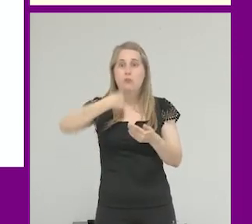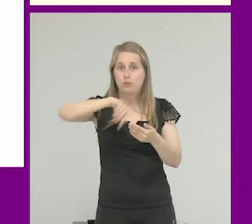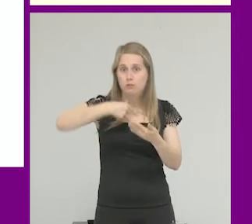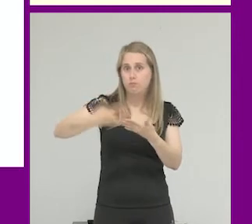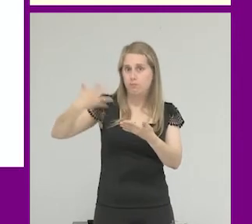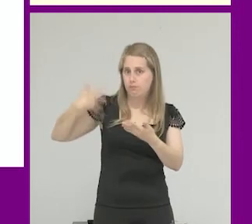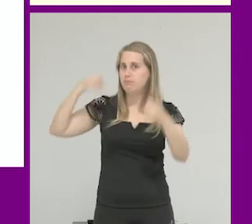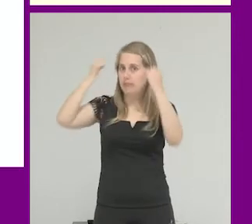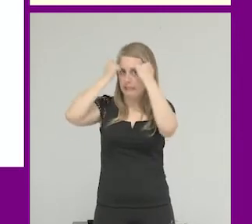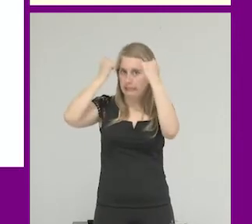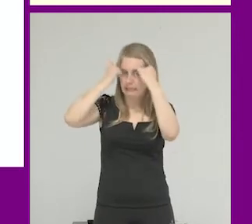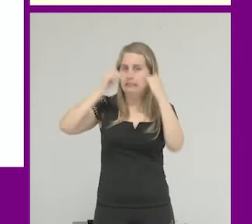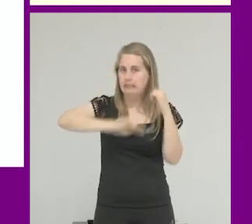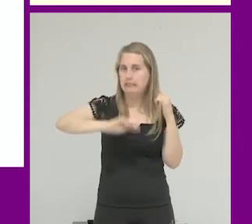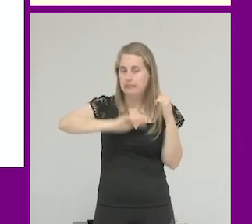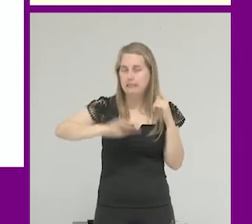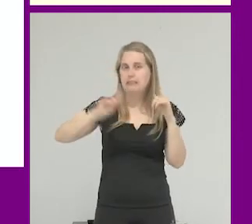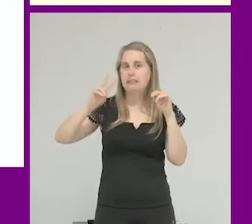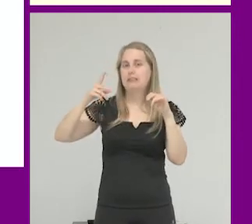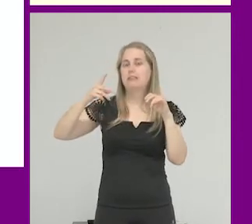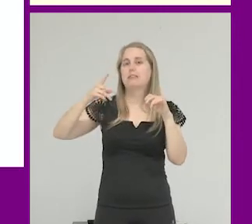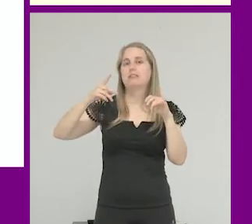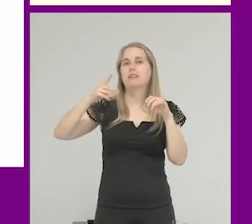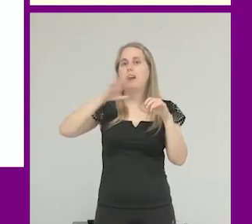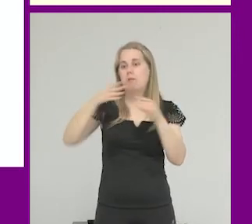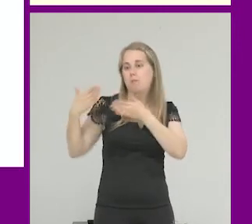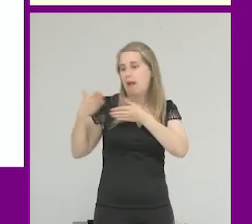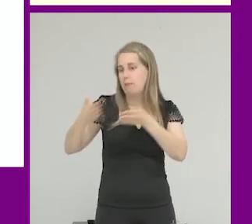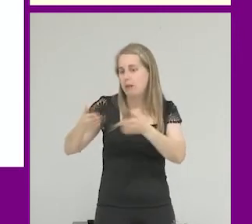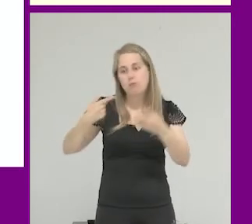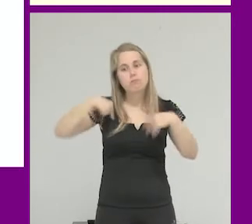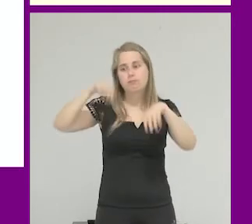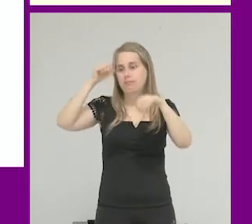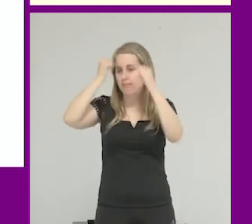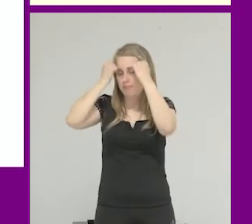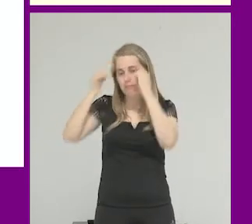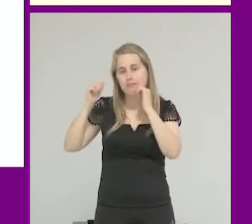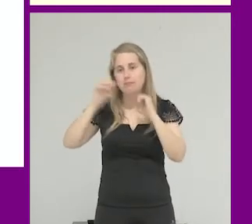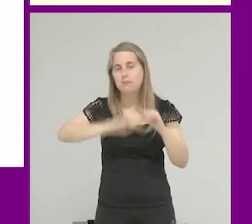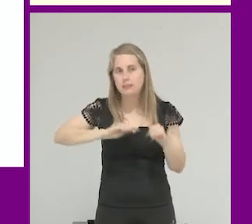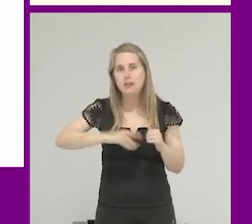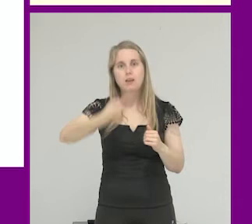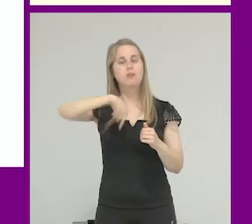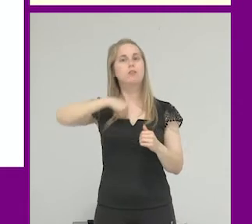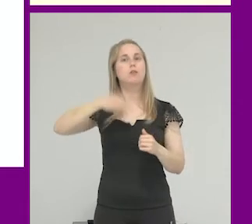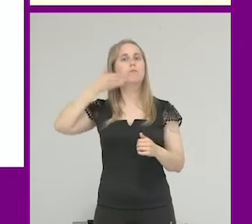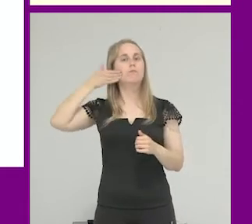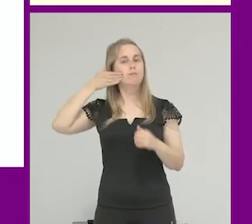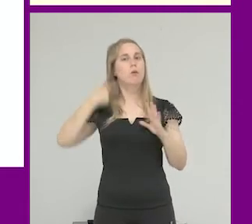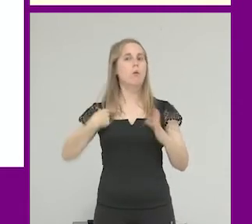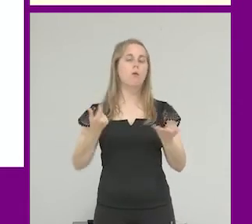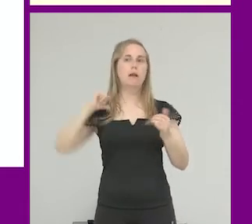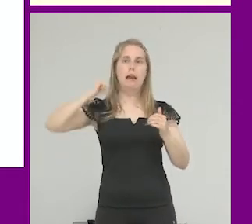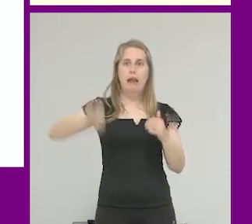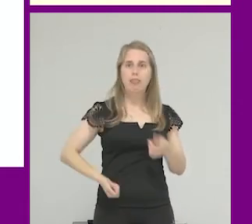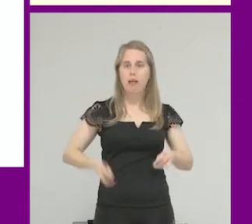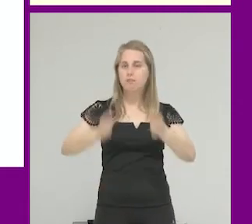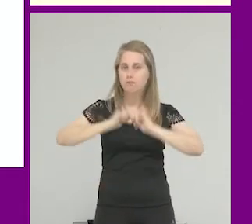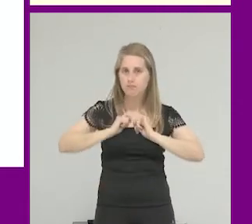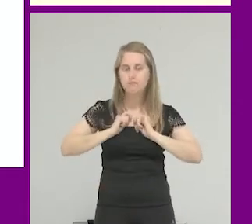dugu egin dugun ibilbide honetan, eta osa aberasgarria izan da